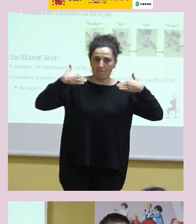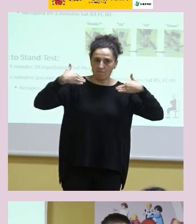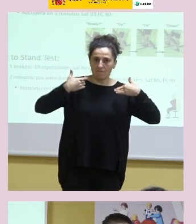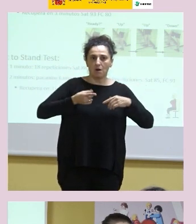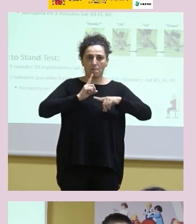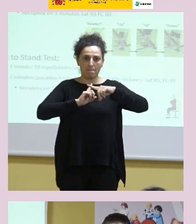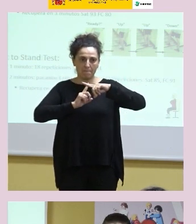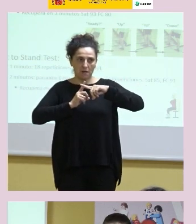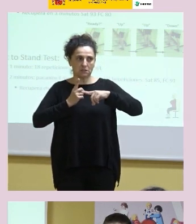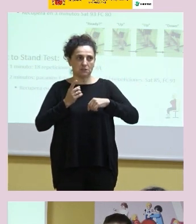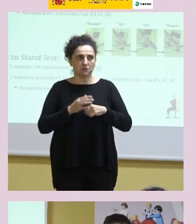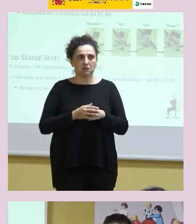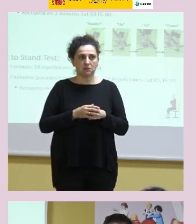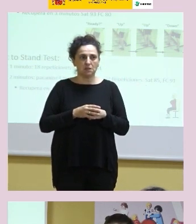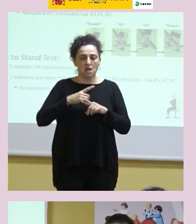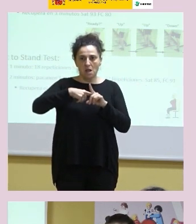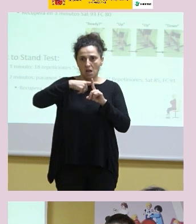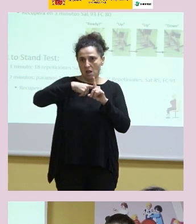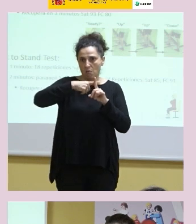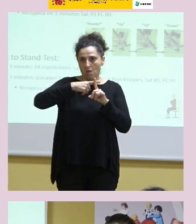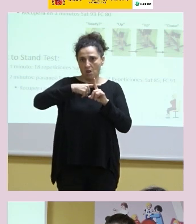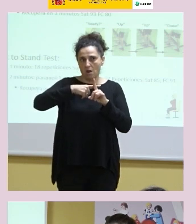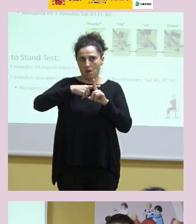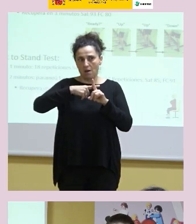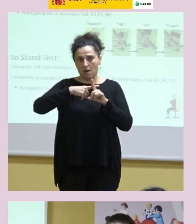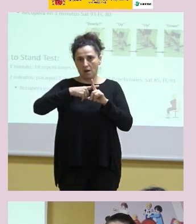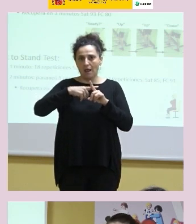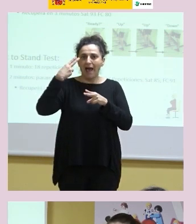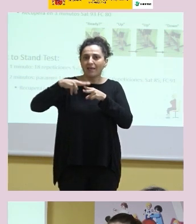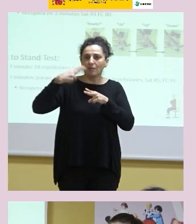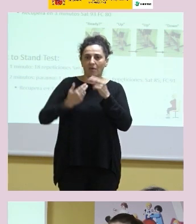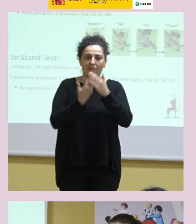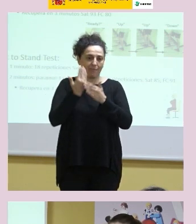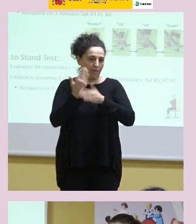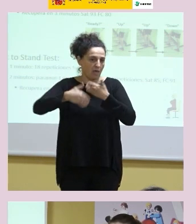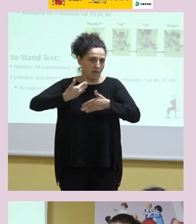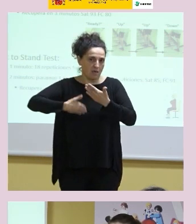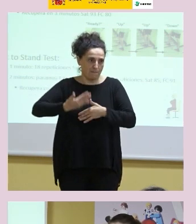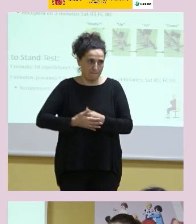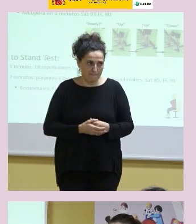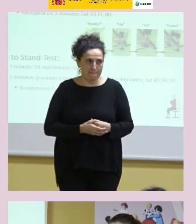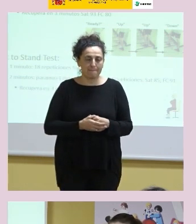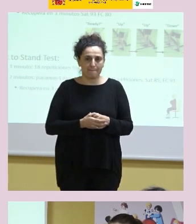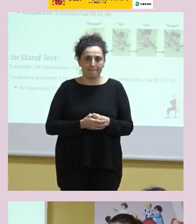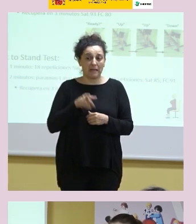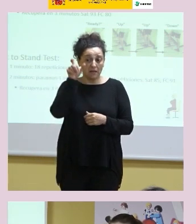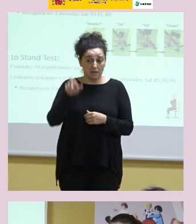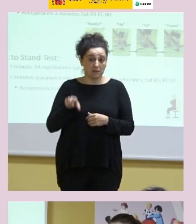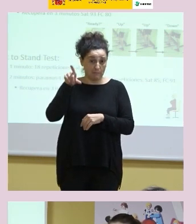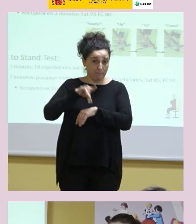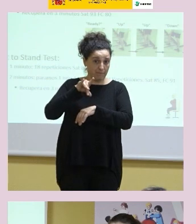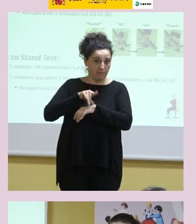también a nivel de actividades de la vida diaria. En este caso, con este